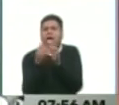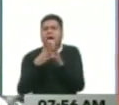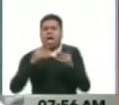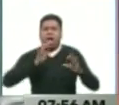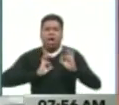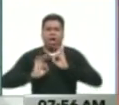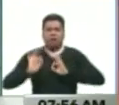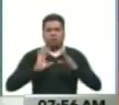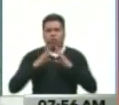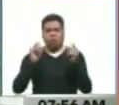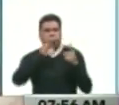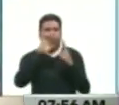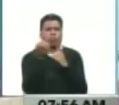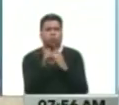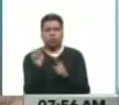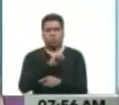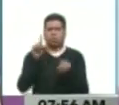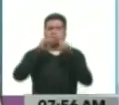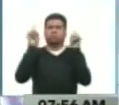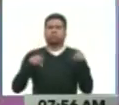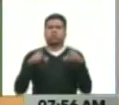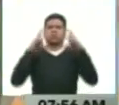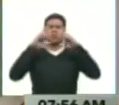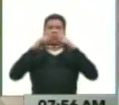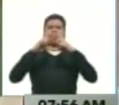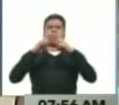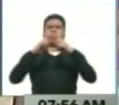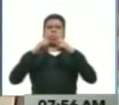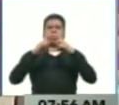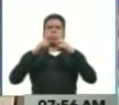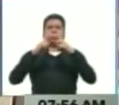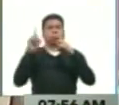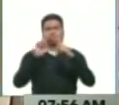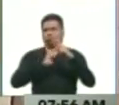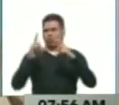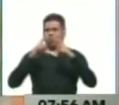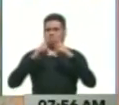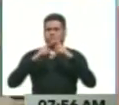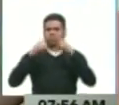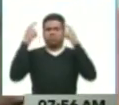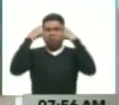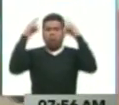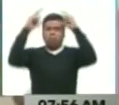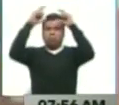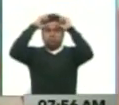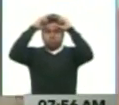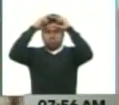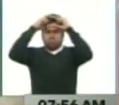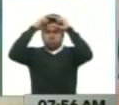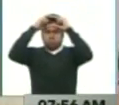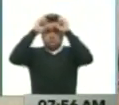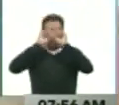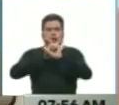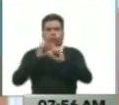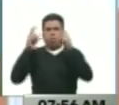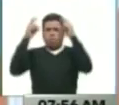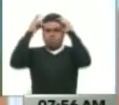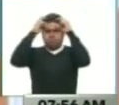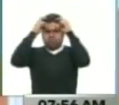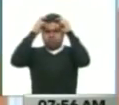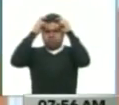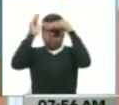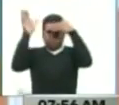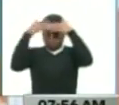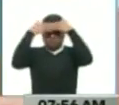plural. Además, no es cuadrado, porque la cultura puede involucrar a todos los pensamientos y las creaciones sin necesidad de coincidir, digamos,